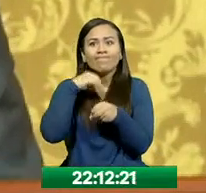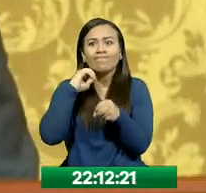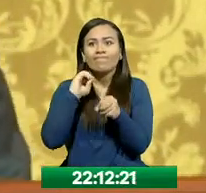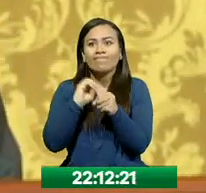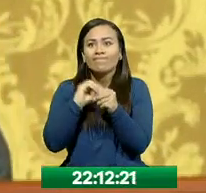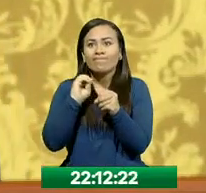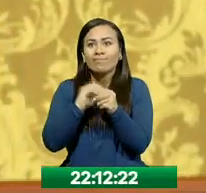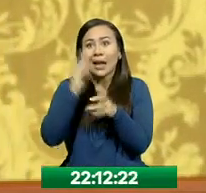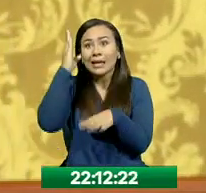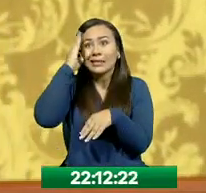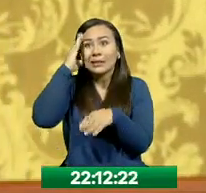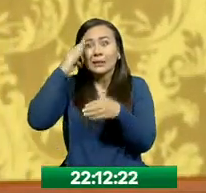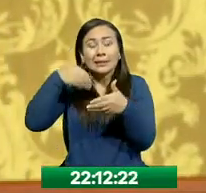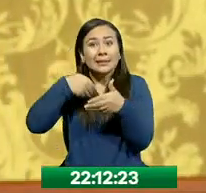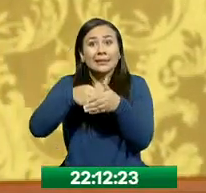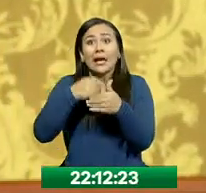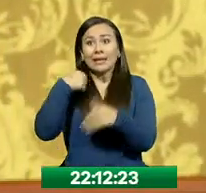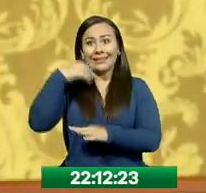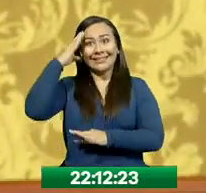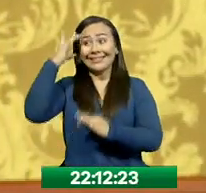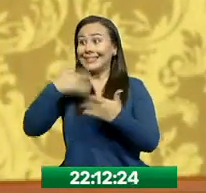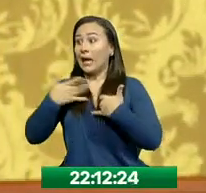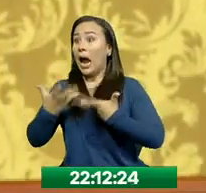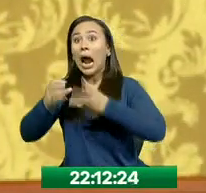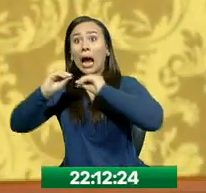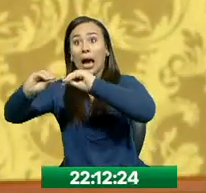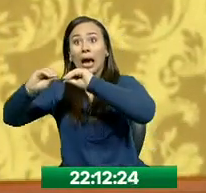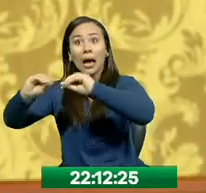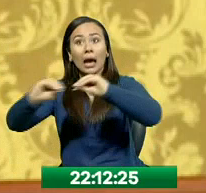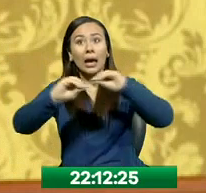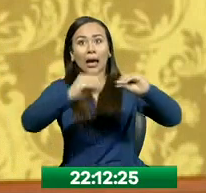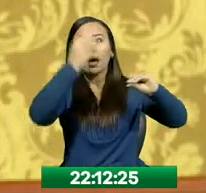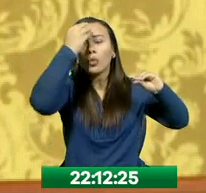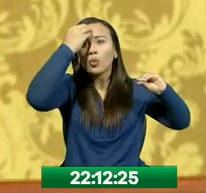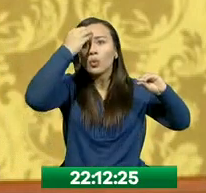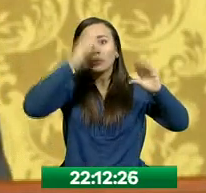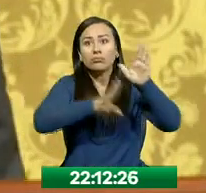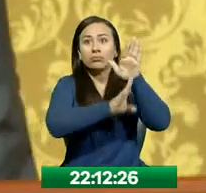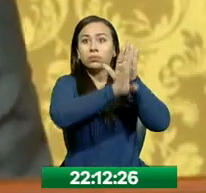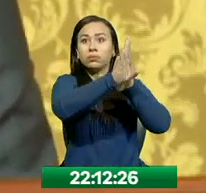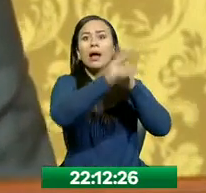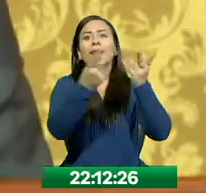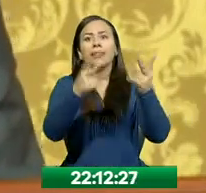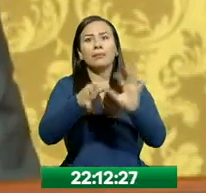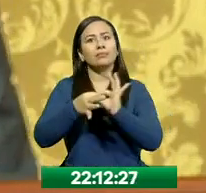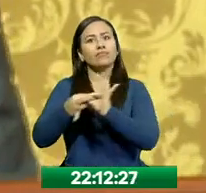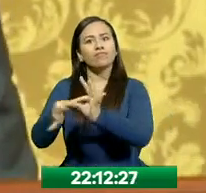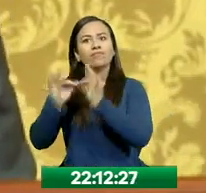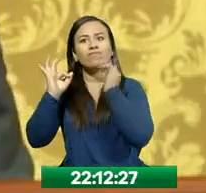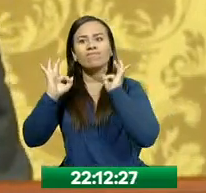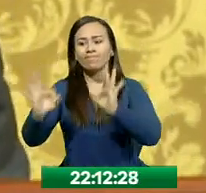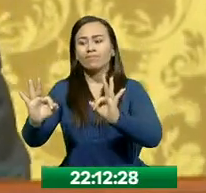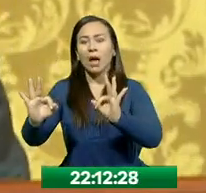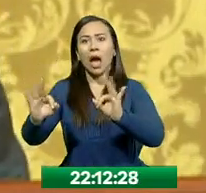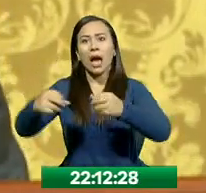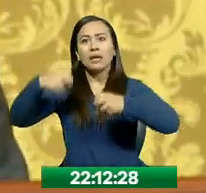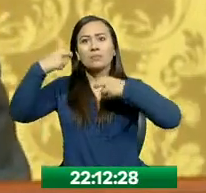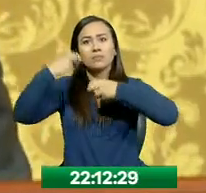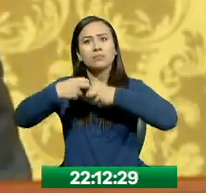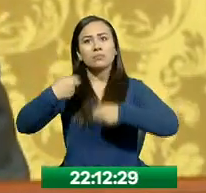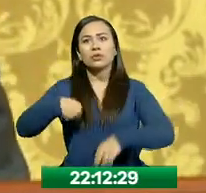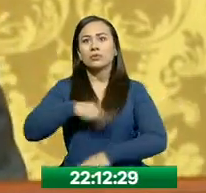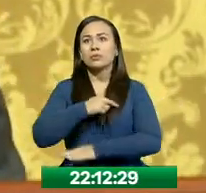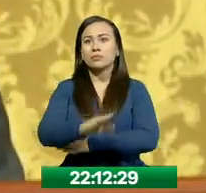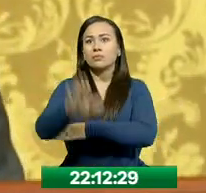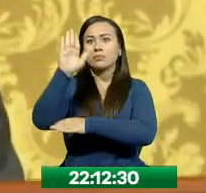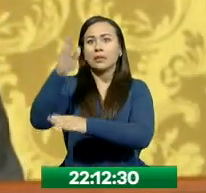y así como hablamos de calidad de educación, debemos hablar también de calidad del gasto. Nos comprometemos a defender